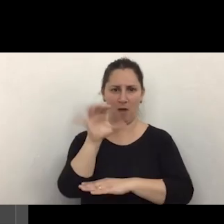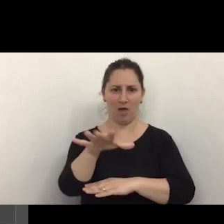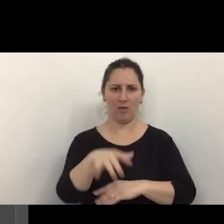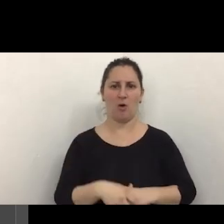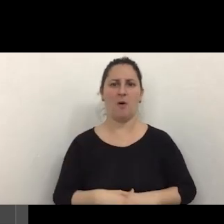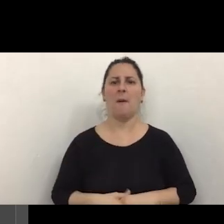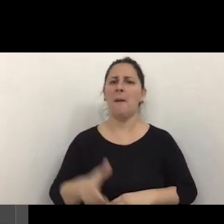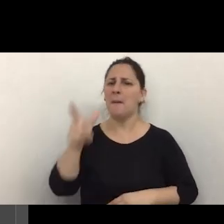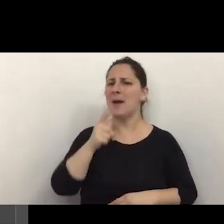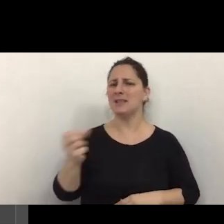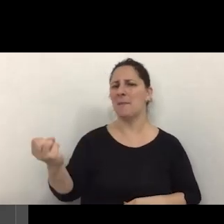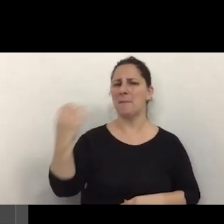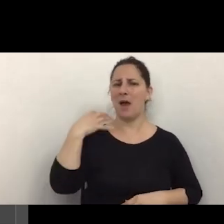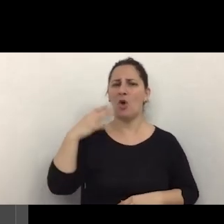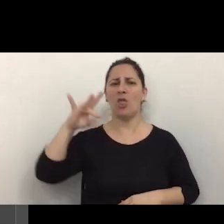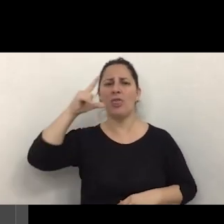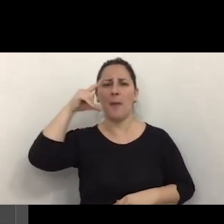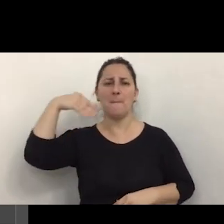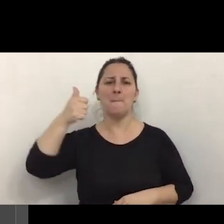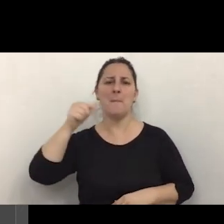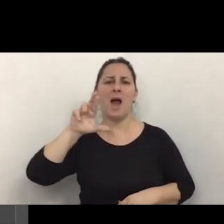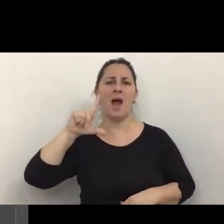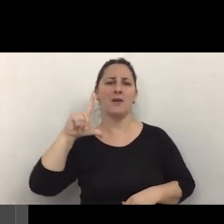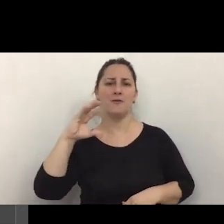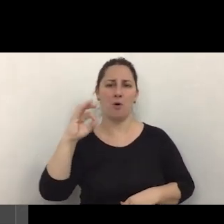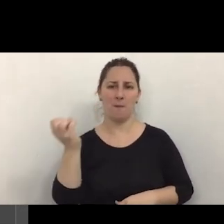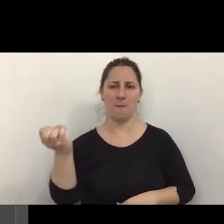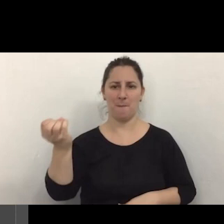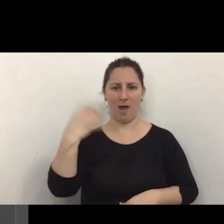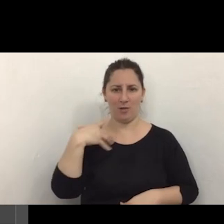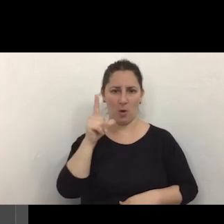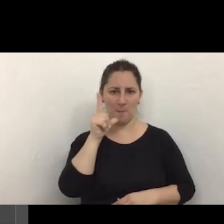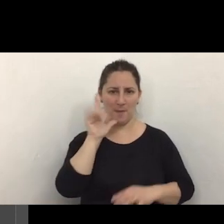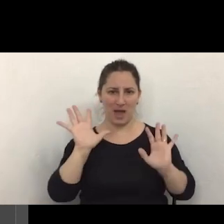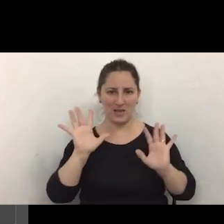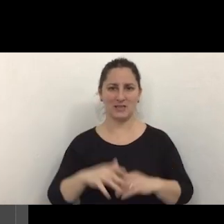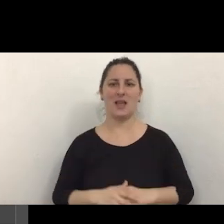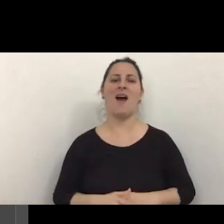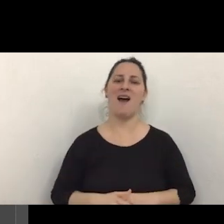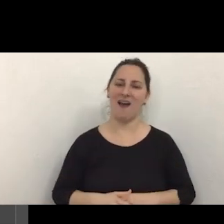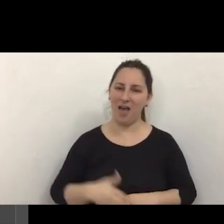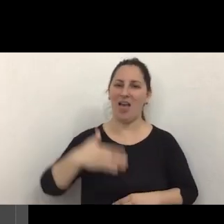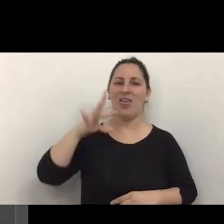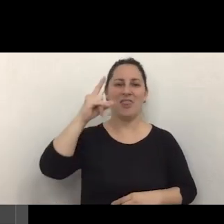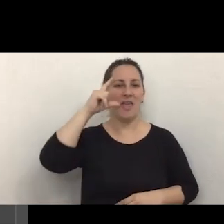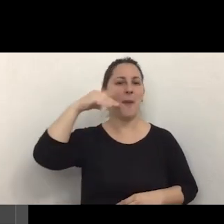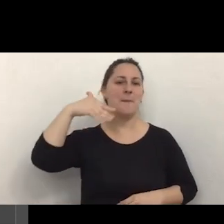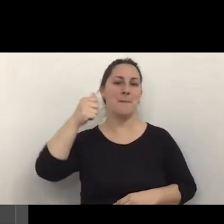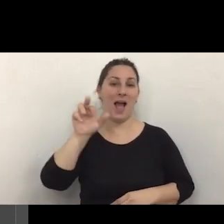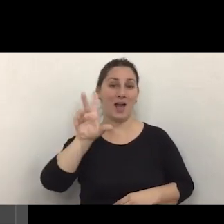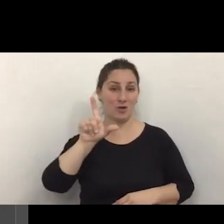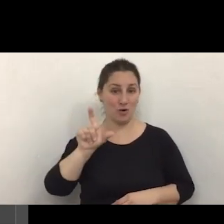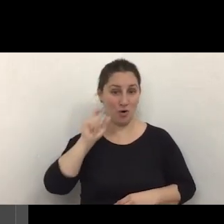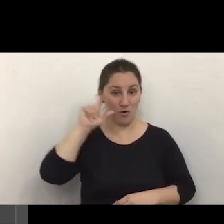me lo mandó el doctor De Marco, que fue... Bueno, el doctor De Marco fue el doctor De Marco